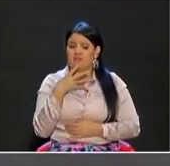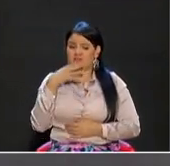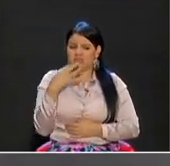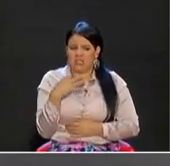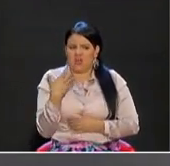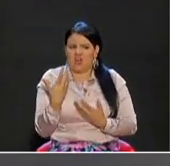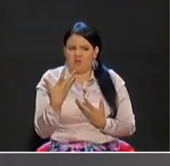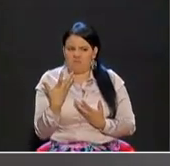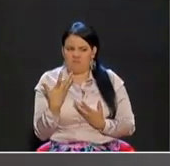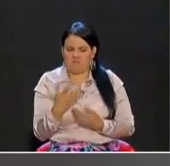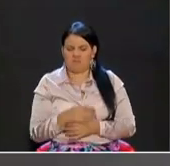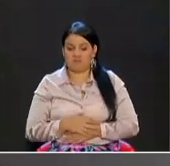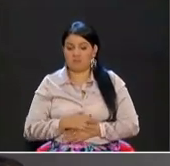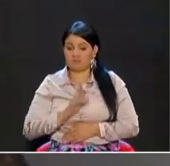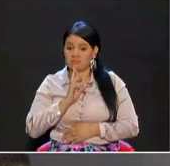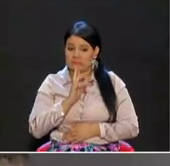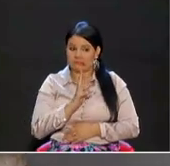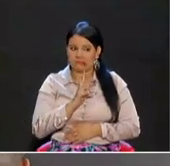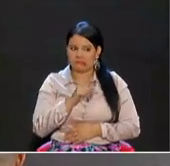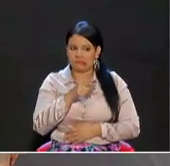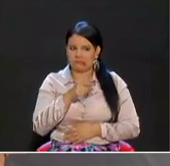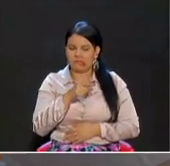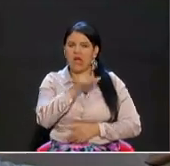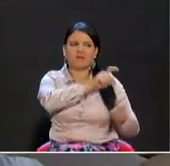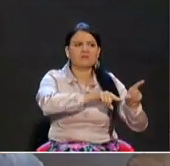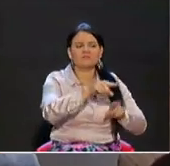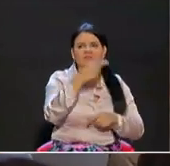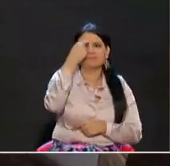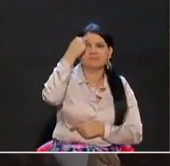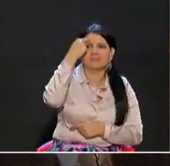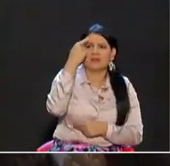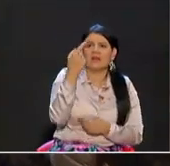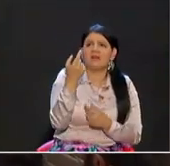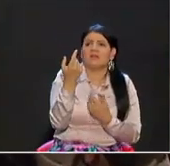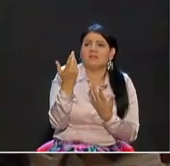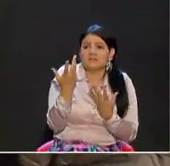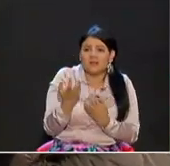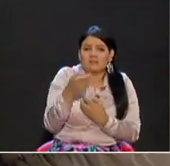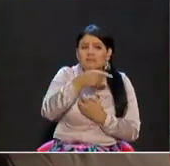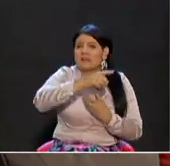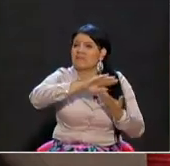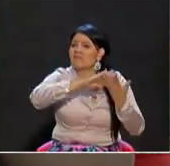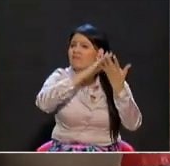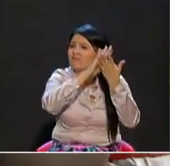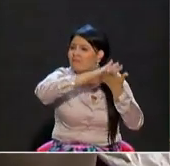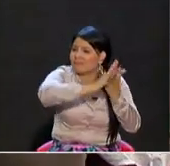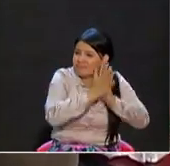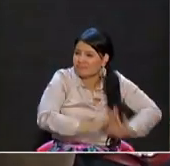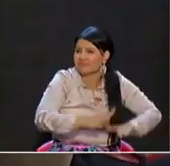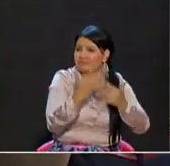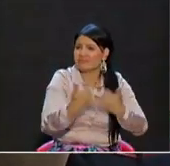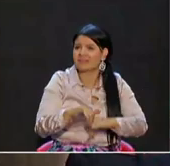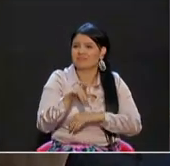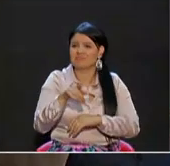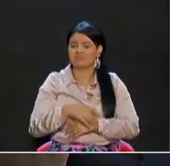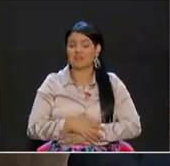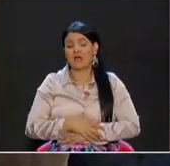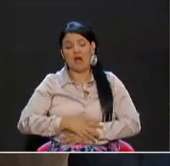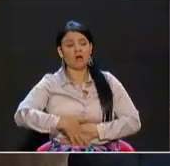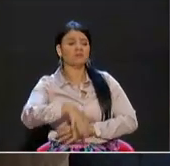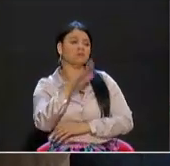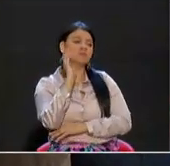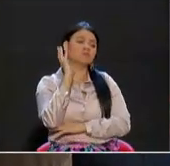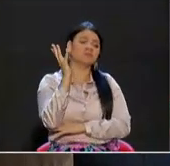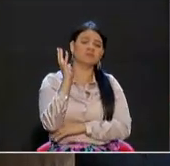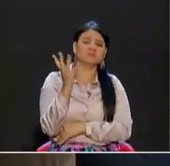adecuadamente a lo que era una gran esperanza de toda la sociedad él se portó de alguna manera en el discurso de una